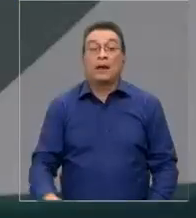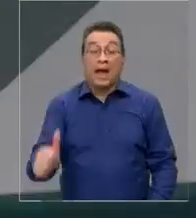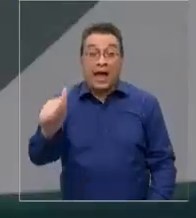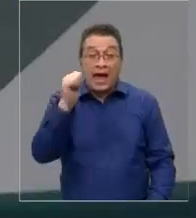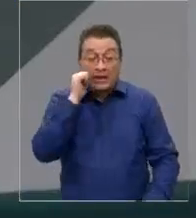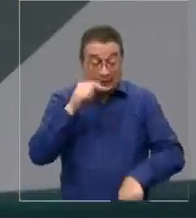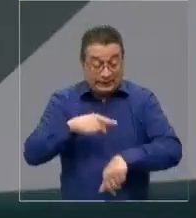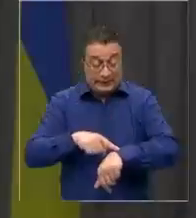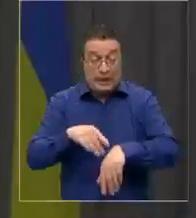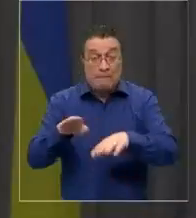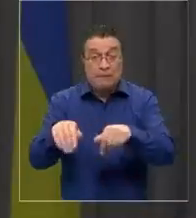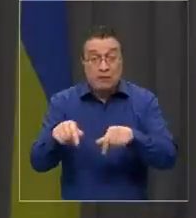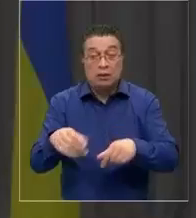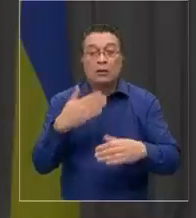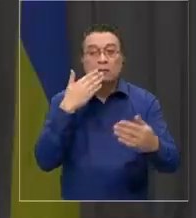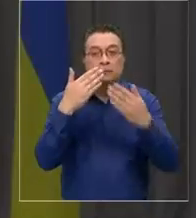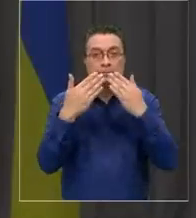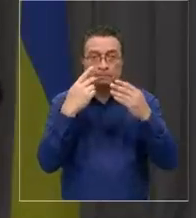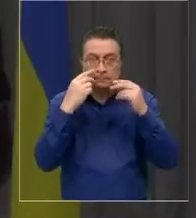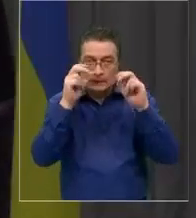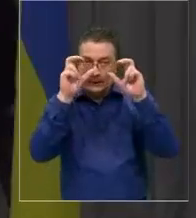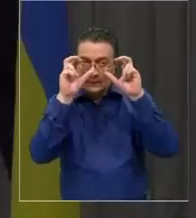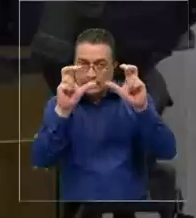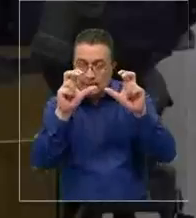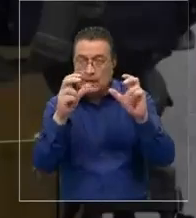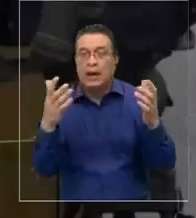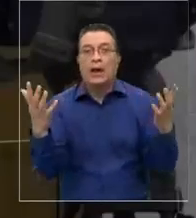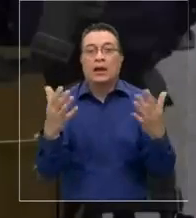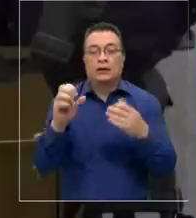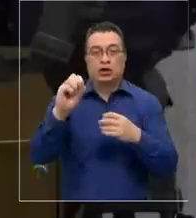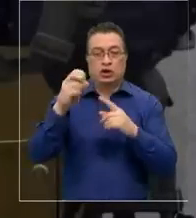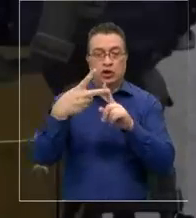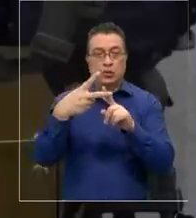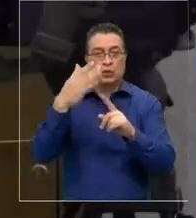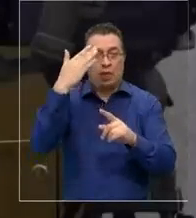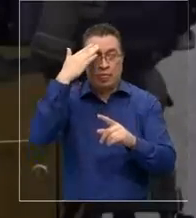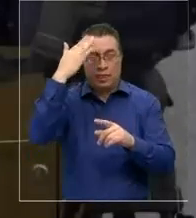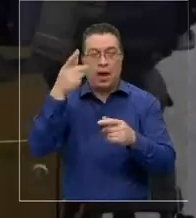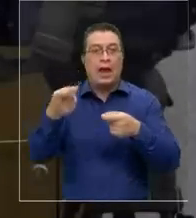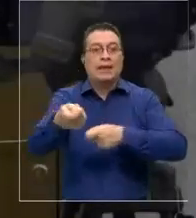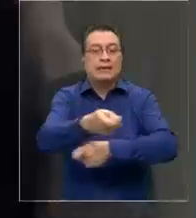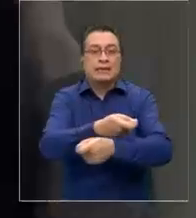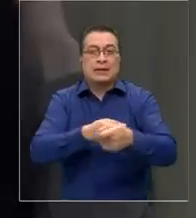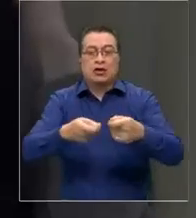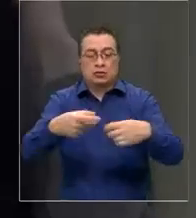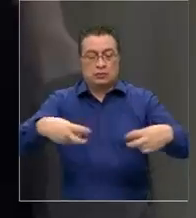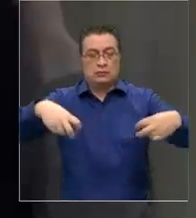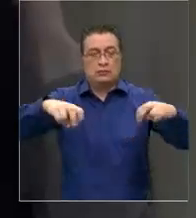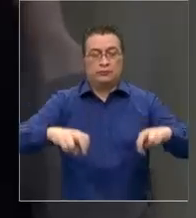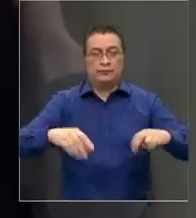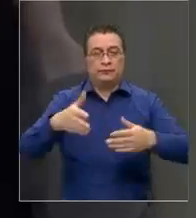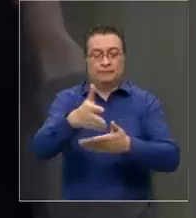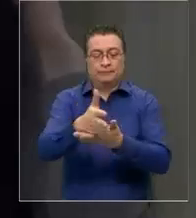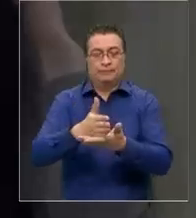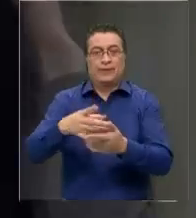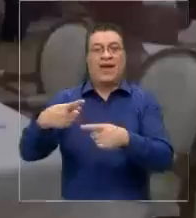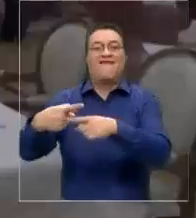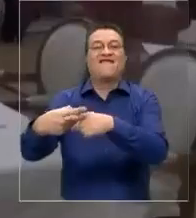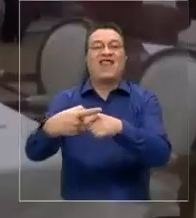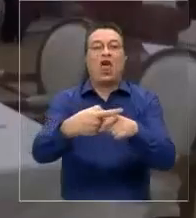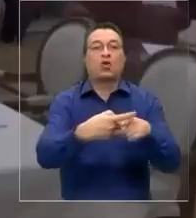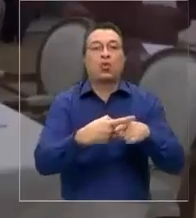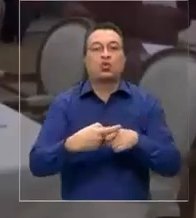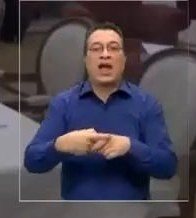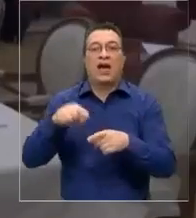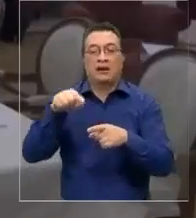Ayer a esta misma hora, Daniel, hablábamos de la expectación que había por la segunda jornada de negociaciones que se iba a concretar ahí en la frontera con Bielorrusia y sin